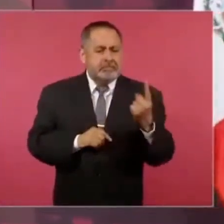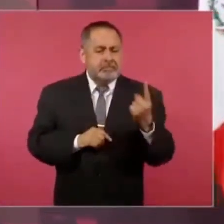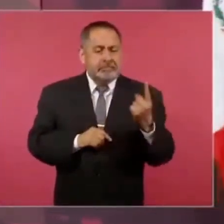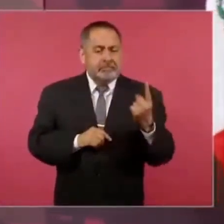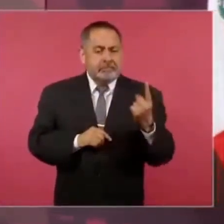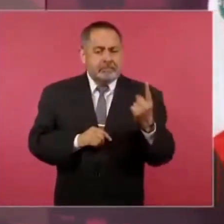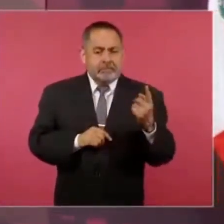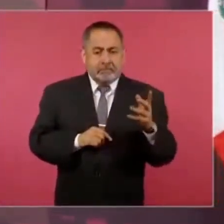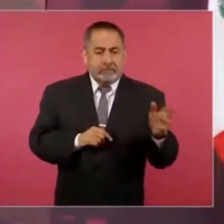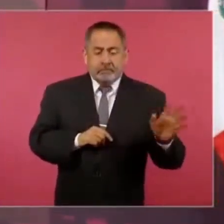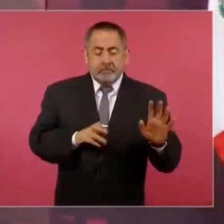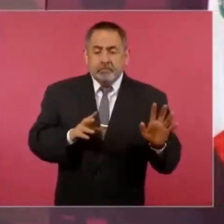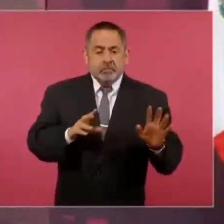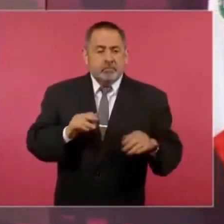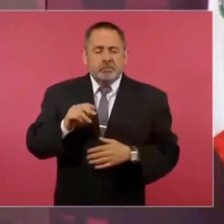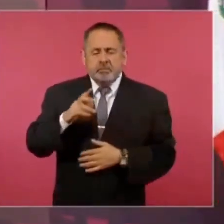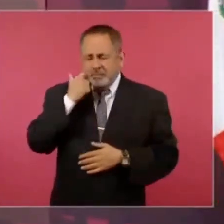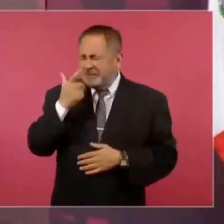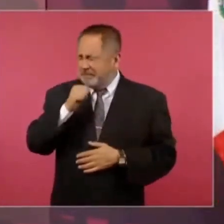querían nada